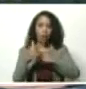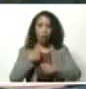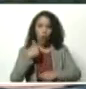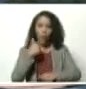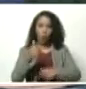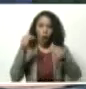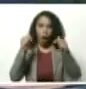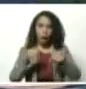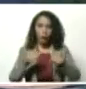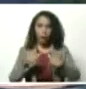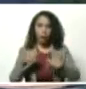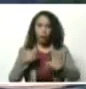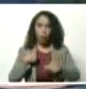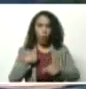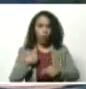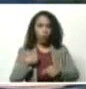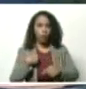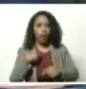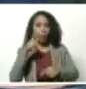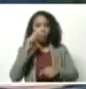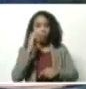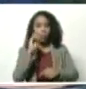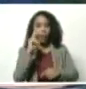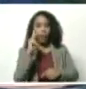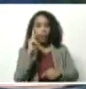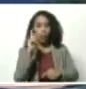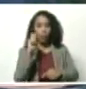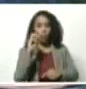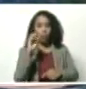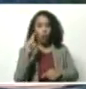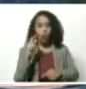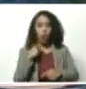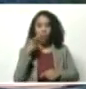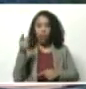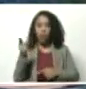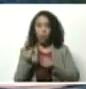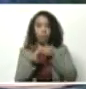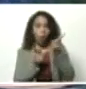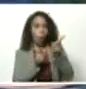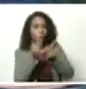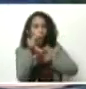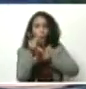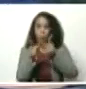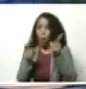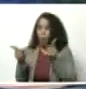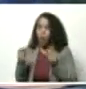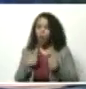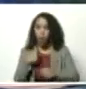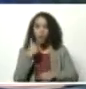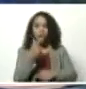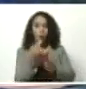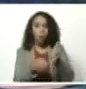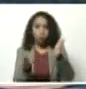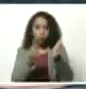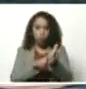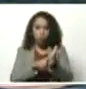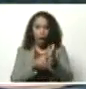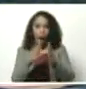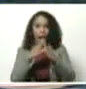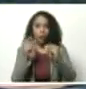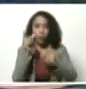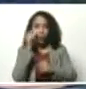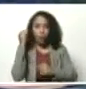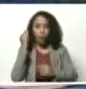por aquí, se los digo por TikTok, se los digo por allá, se los digo por acá. Se los digo a todos y